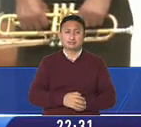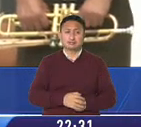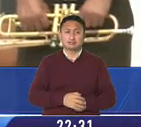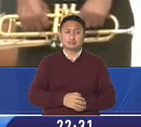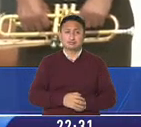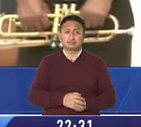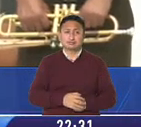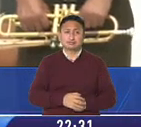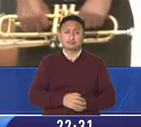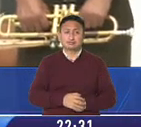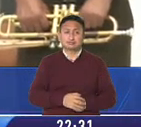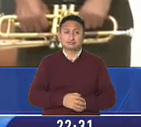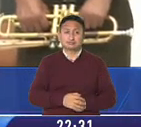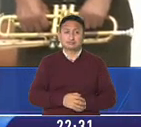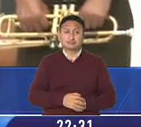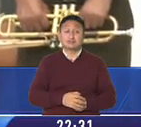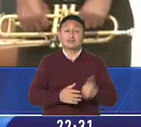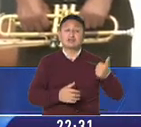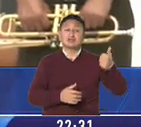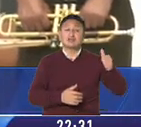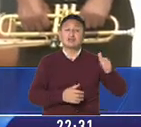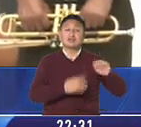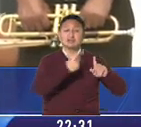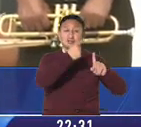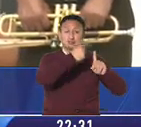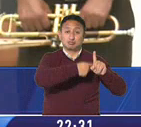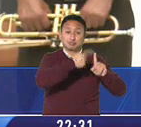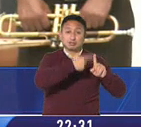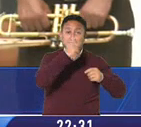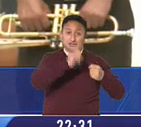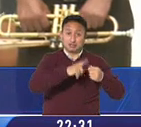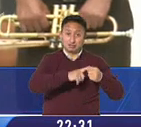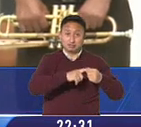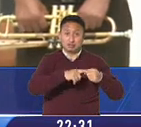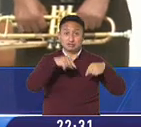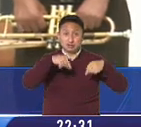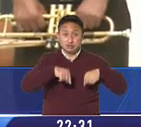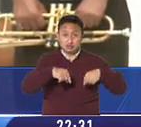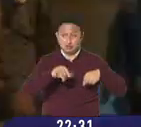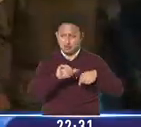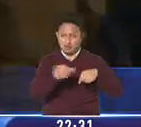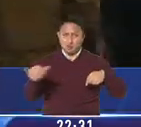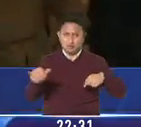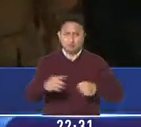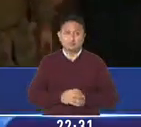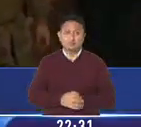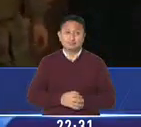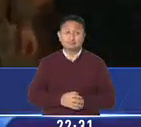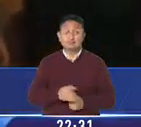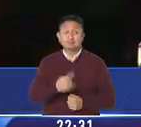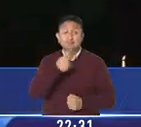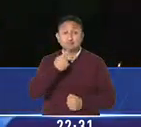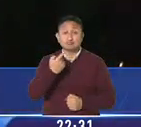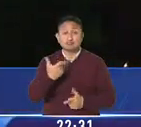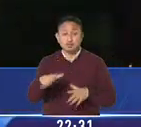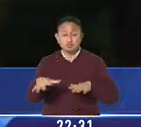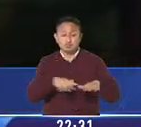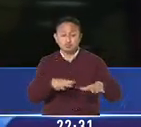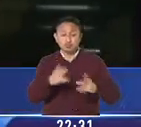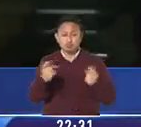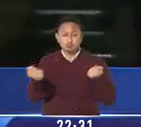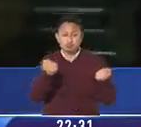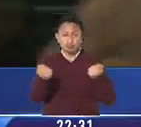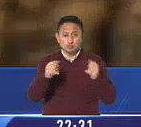dicho, durante el transcurso de 10 meses en el Distrito Metropolitano de Quito. Enfatizaron que los trabajos preventivos y de